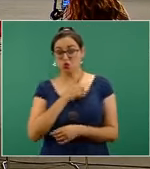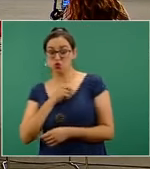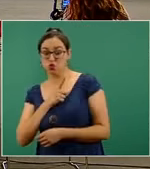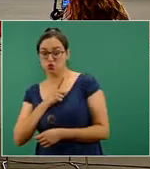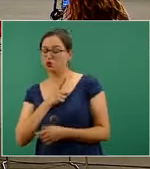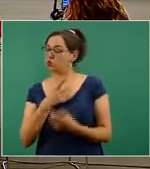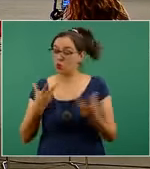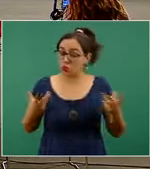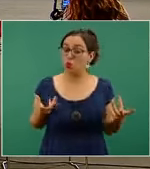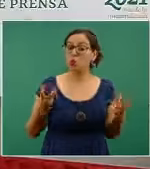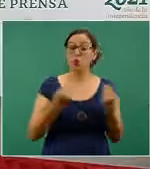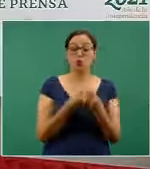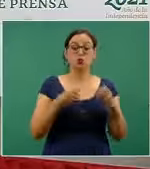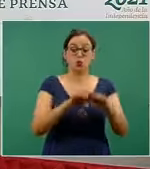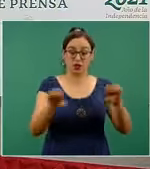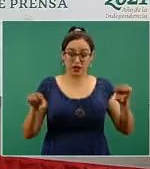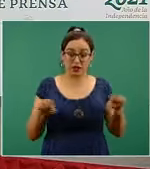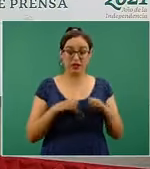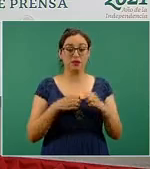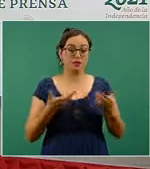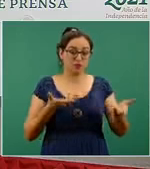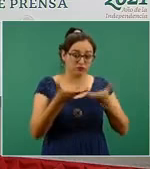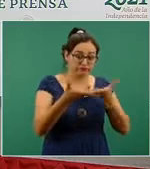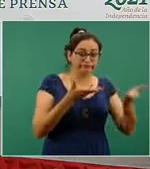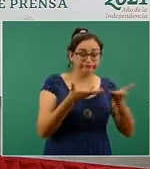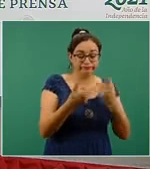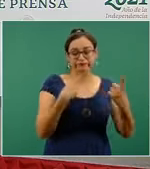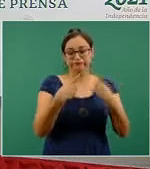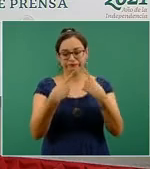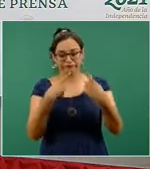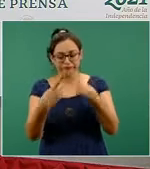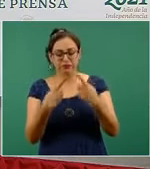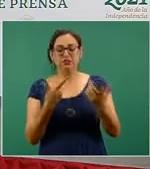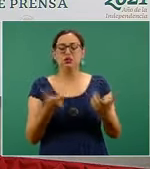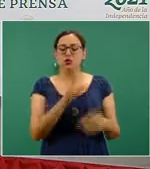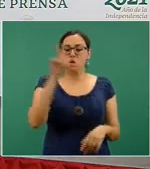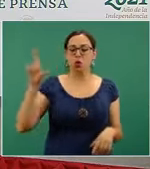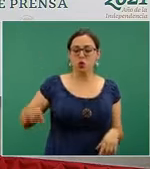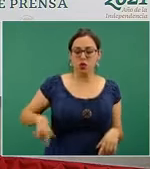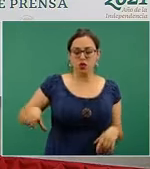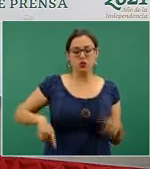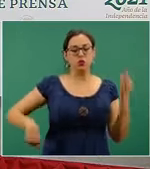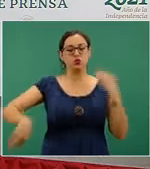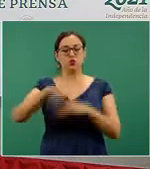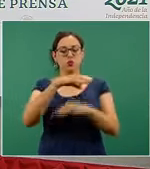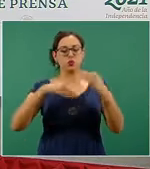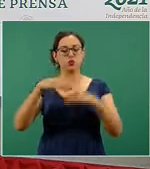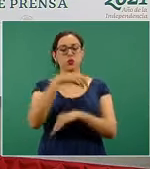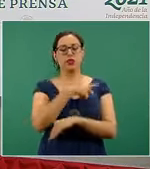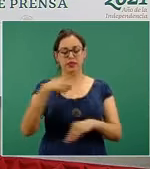recibir capacitación, y el gobierno y la estructura tiene que buscar